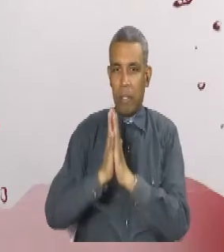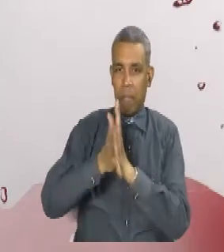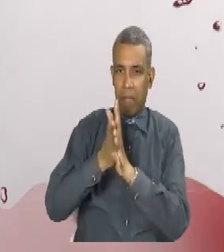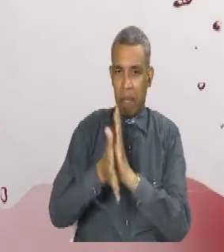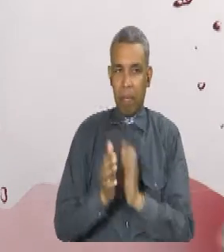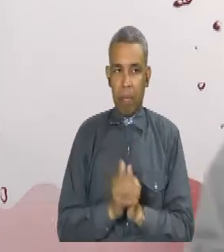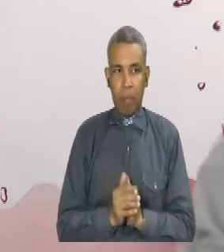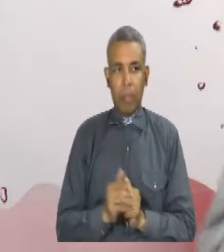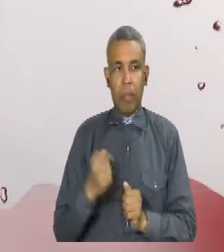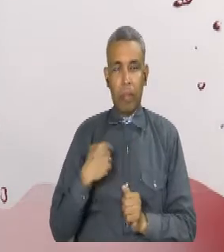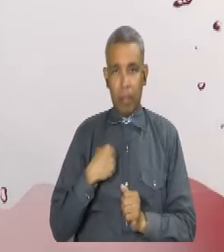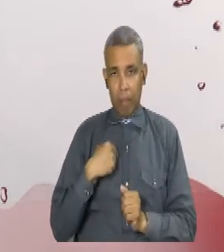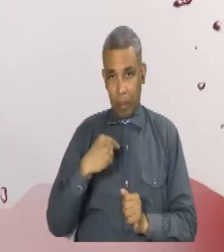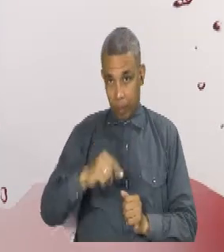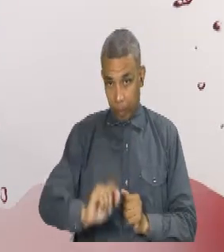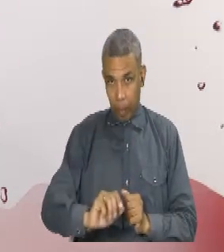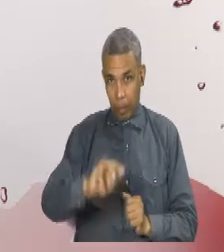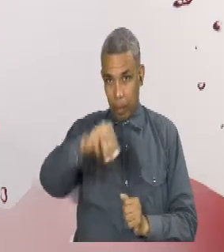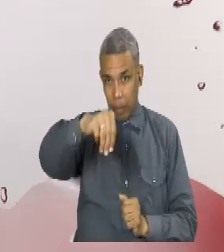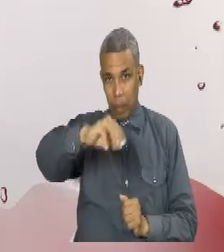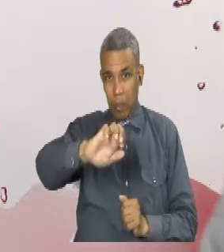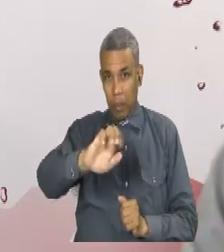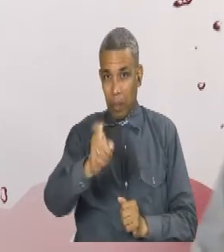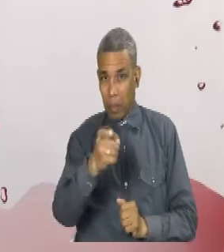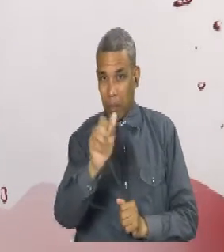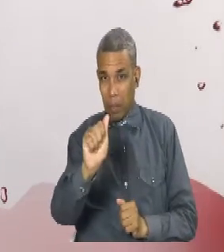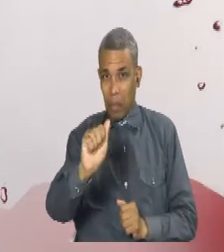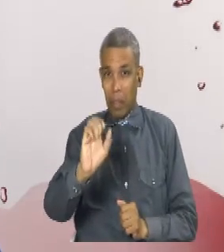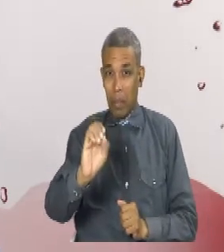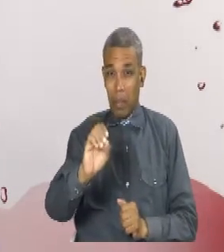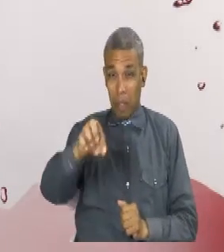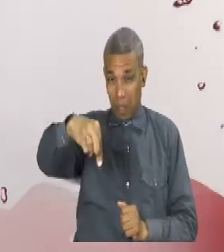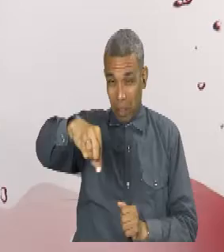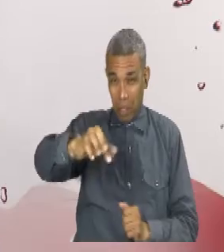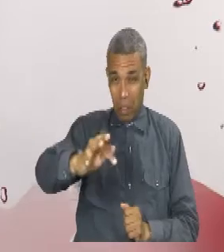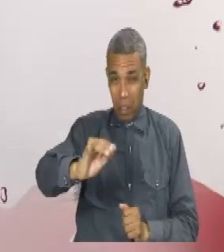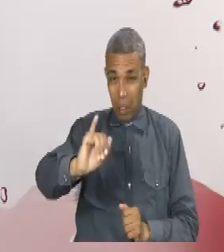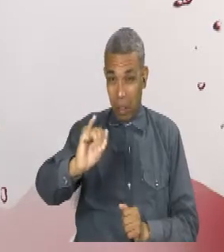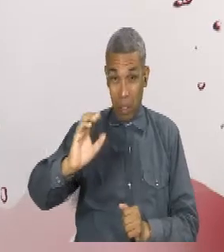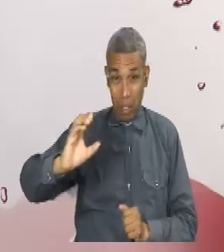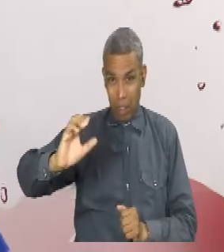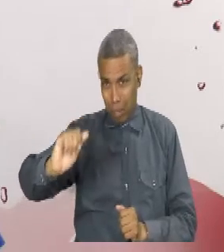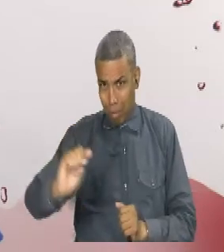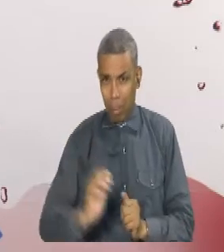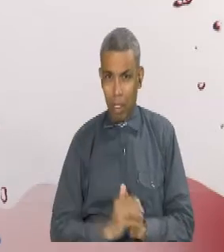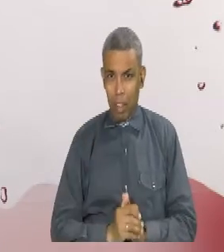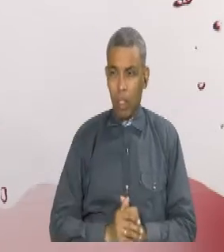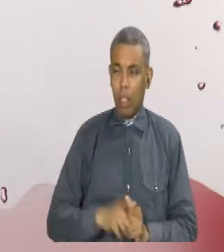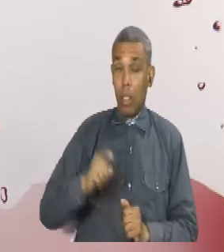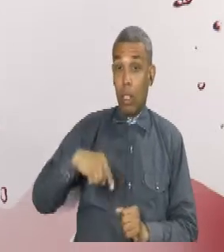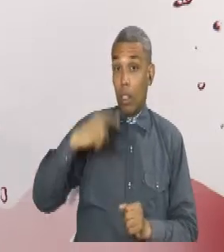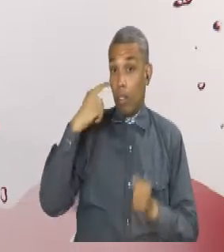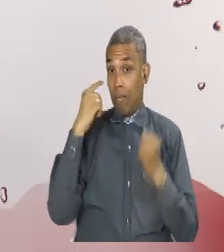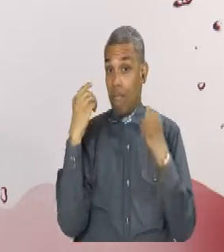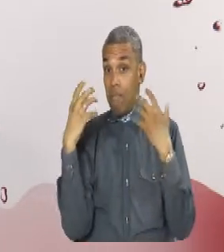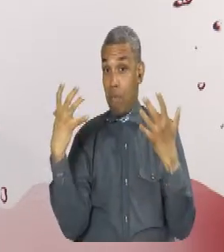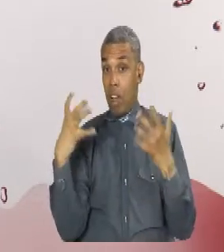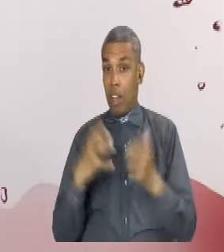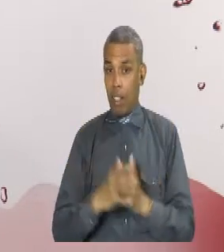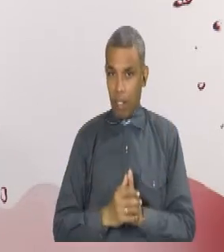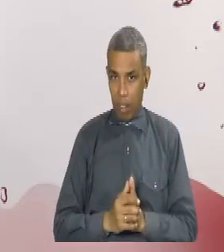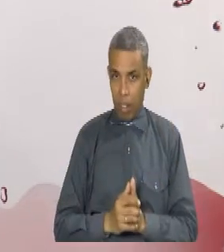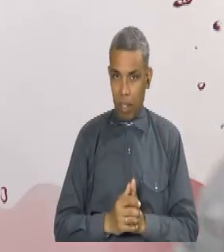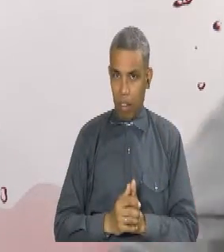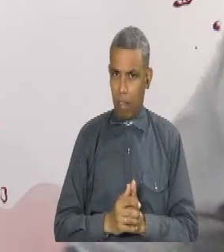Mega Óptica 2020 Plus. Una de las ópticas más bonitas que tiene todo el oriente colombiano y está aquí en Barranca